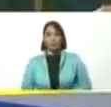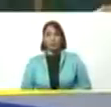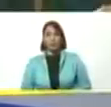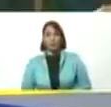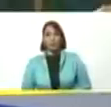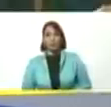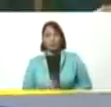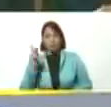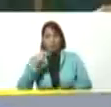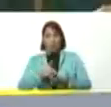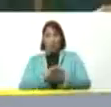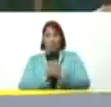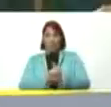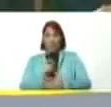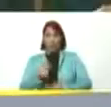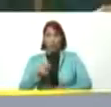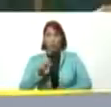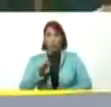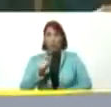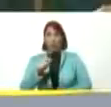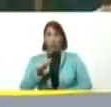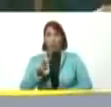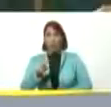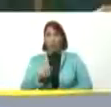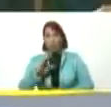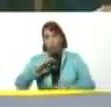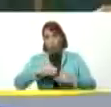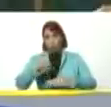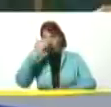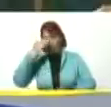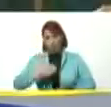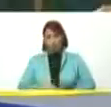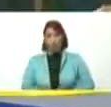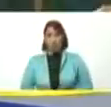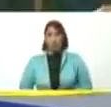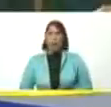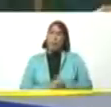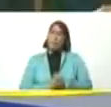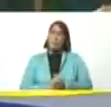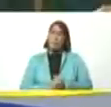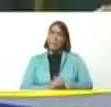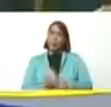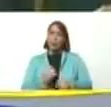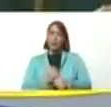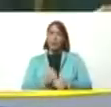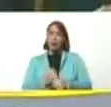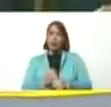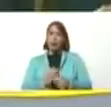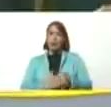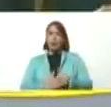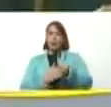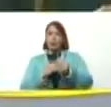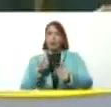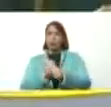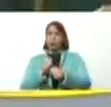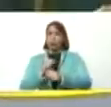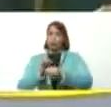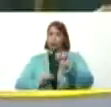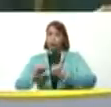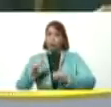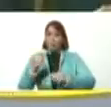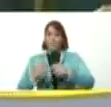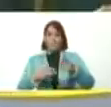Fui con compañero Gustavo Luna, teniente Gustavo Luna, compañero de trabajo, líder sindical. Fui con el